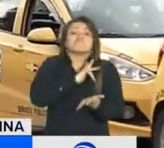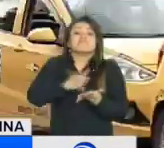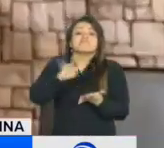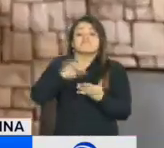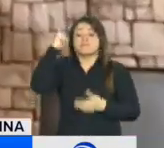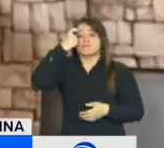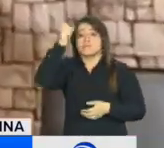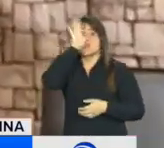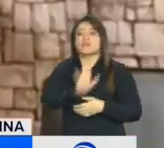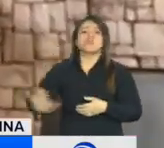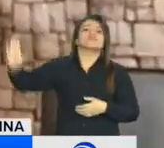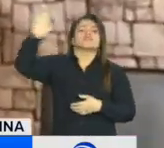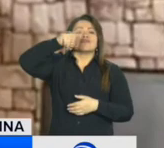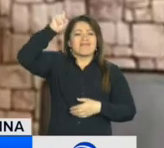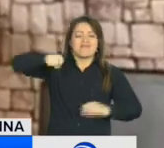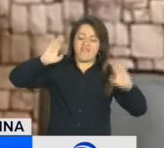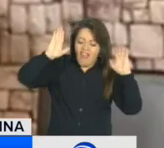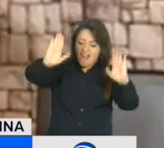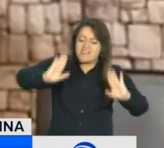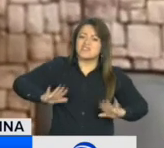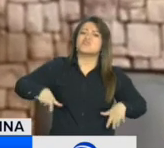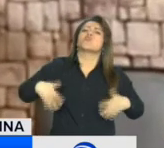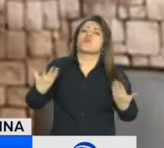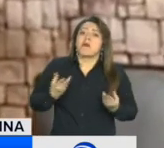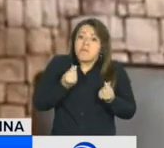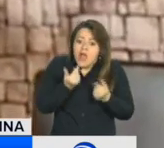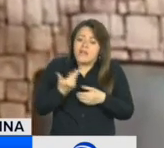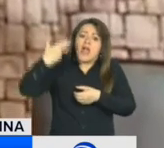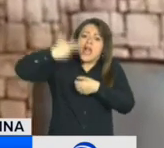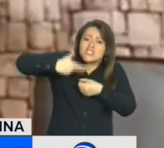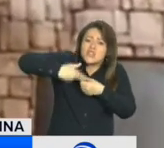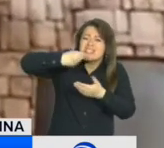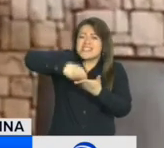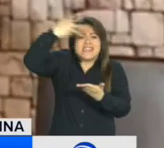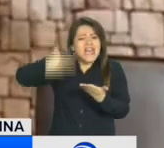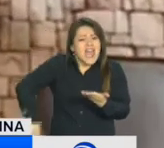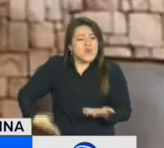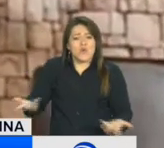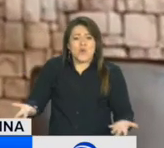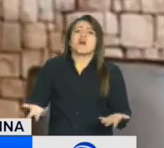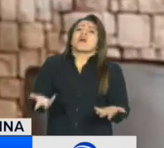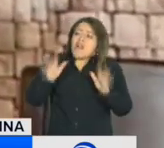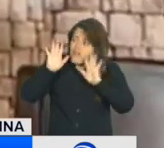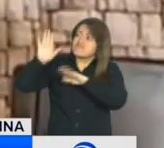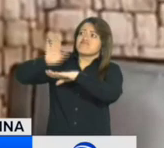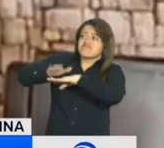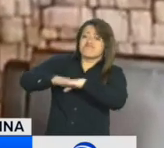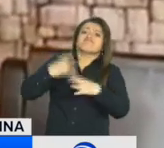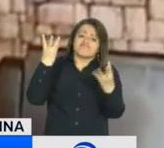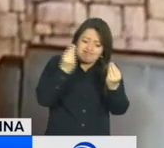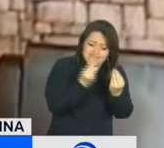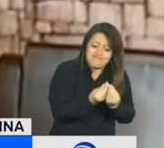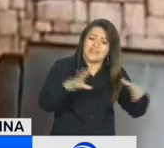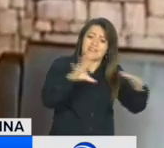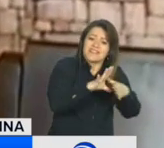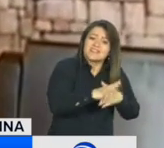nacional intervenga de manera inmediata el valor de los combustibles. Es por eso que el gremio de taxistas para el día